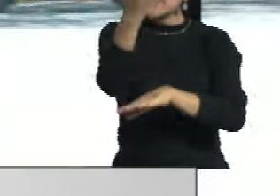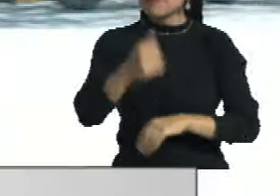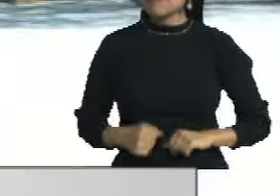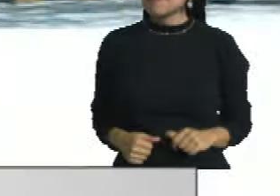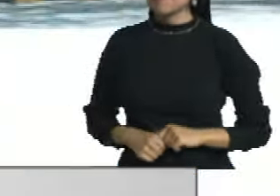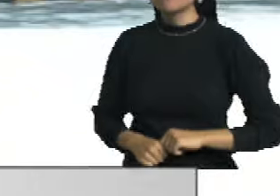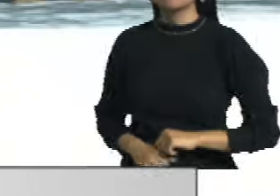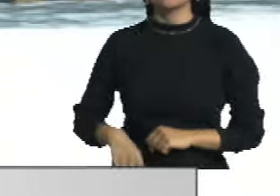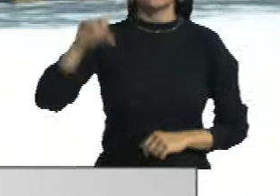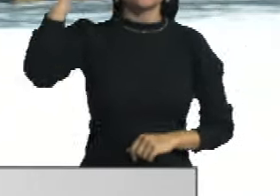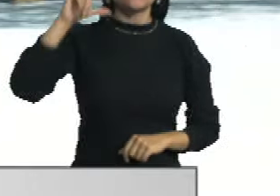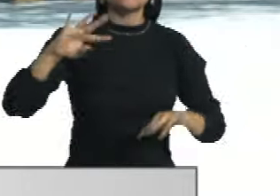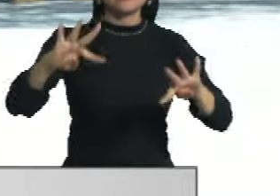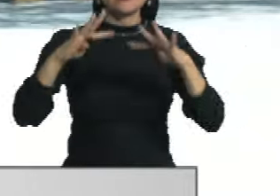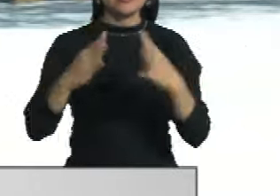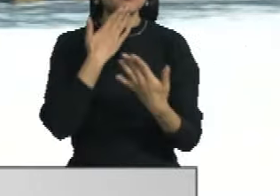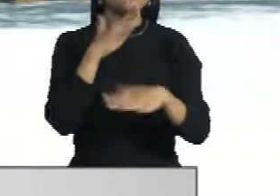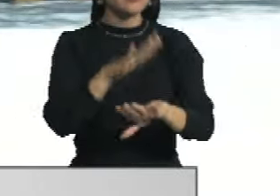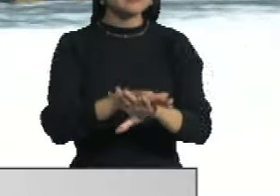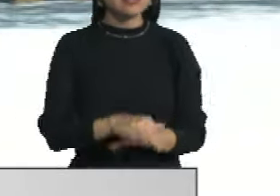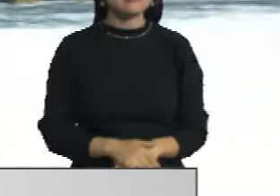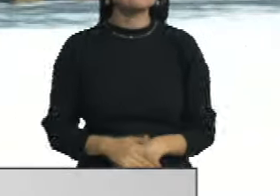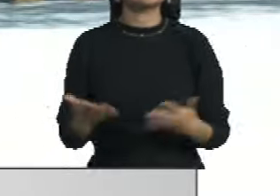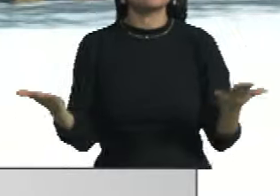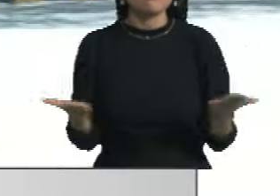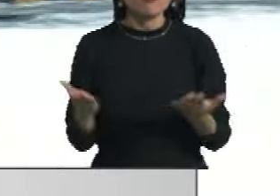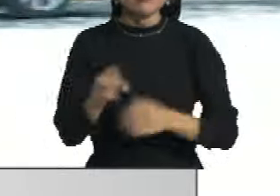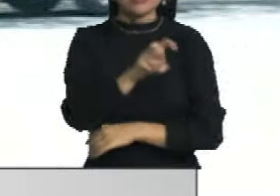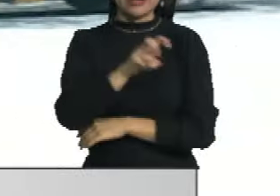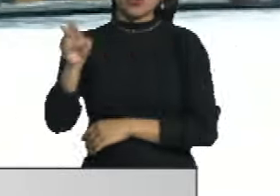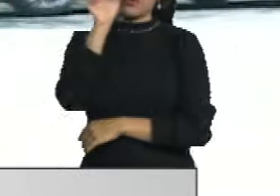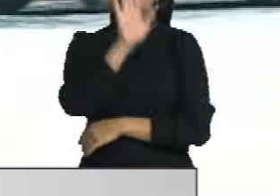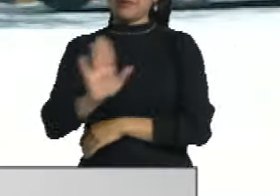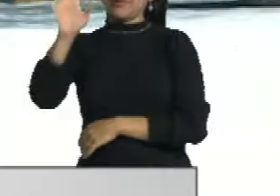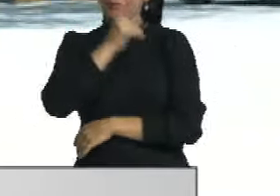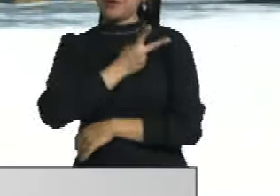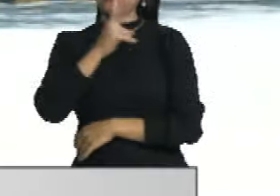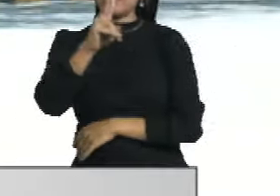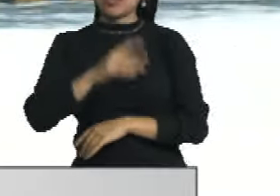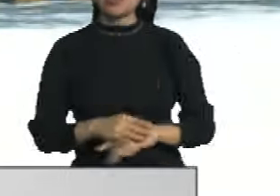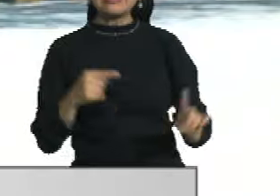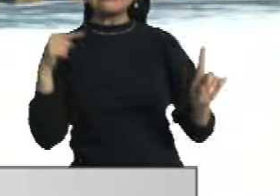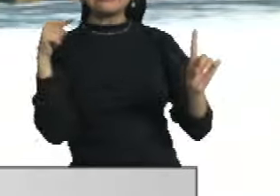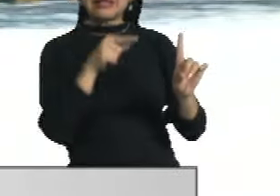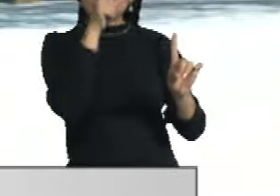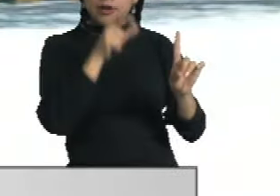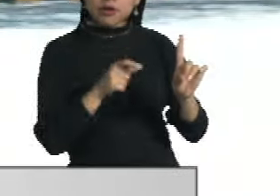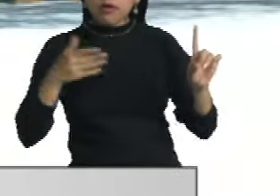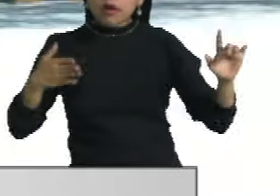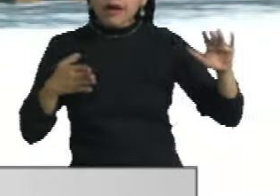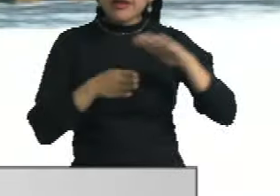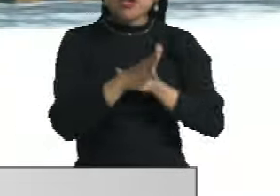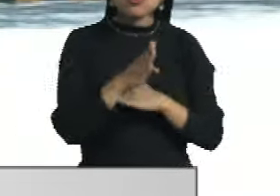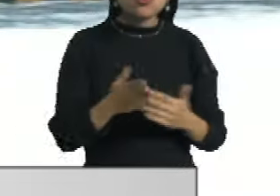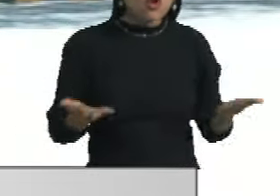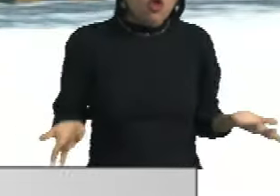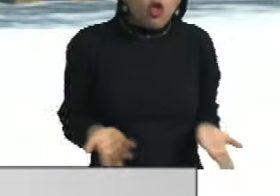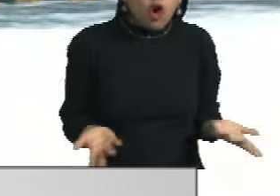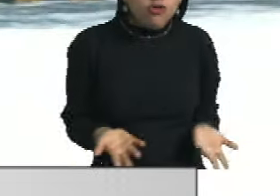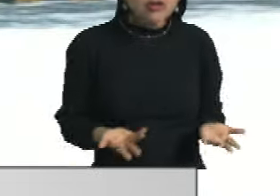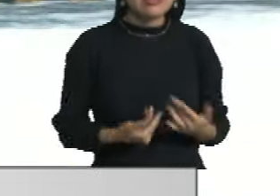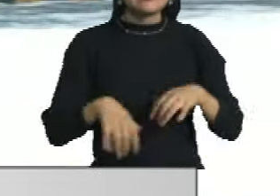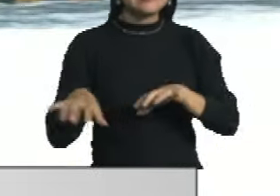Luisa y televidentes, muy buenas tardes. Pues la captura tuvo lugar en el norte del departamento y esta persona habría ingresado al cartel de los más buscados de